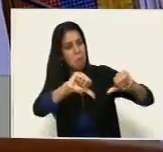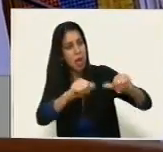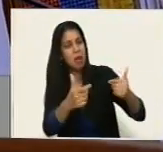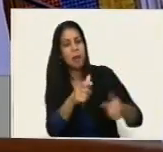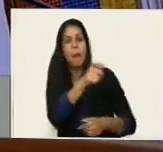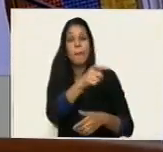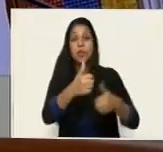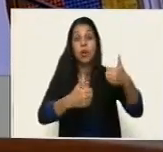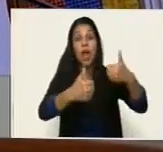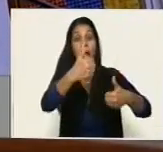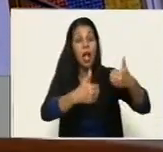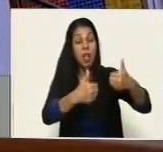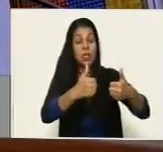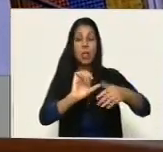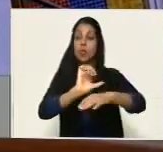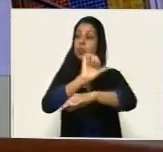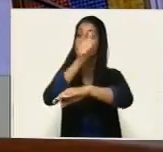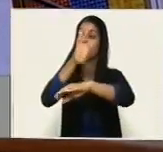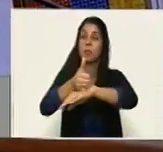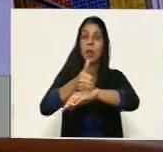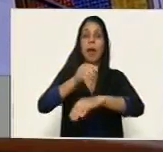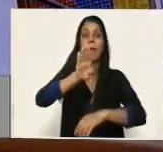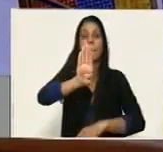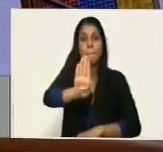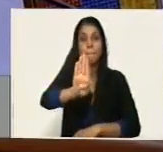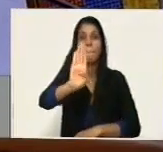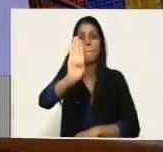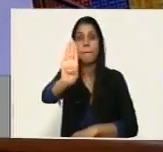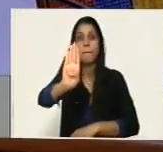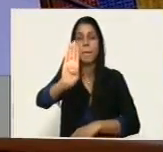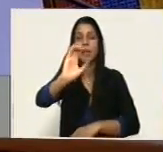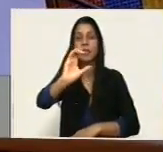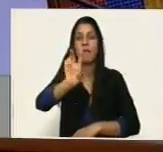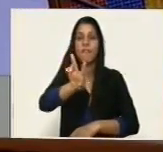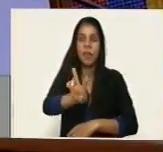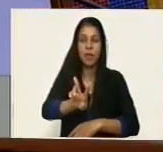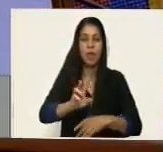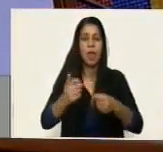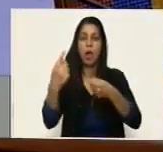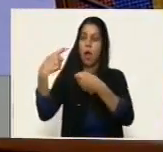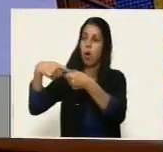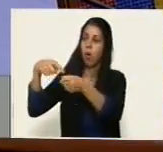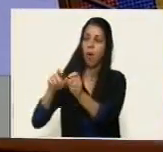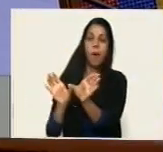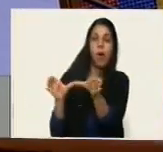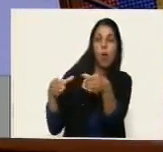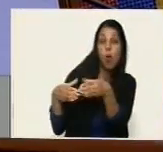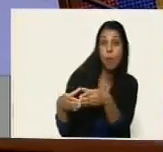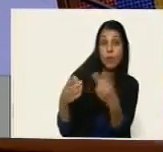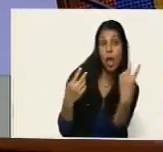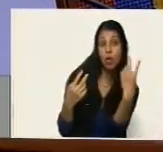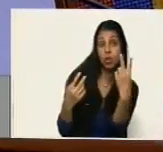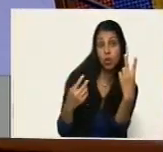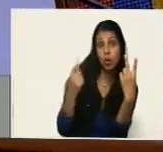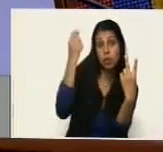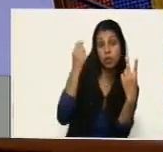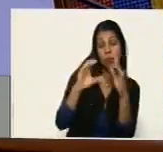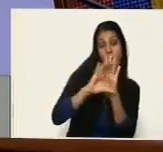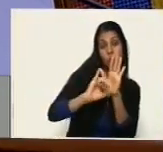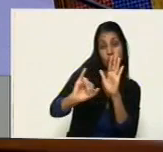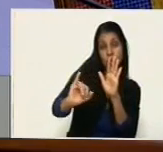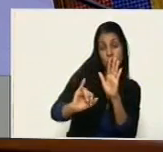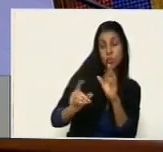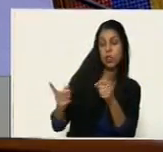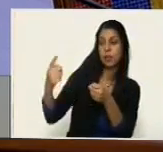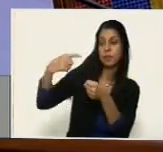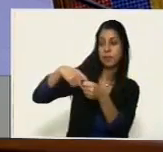y candidatas al directorio. Dicho comité estará integrado por 2 representantes electos por la Asamblea Nacional